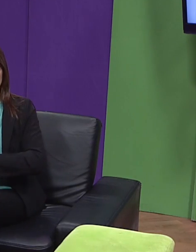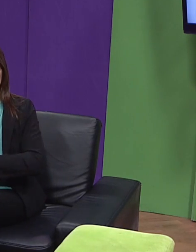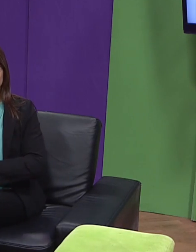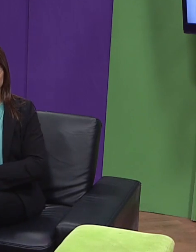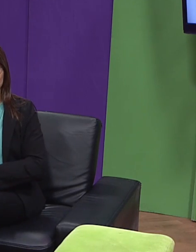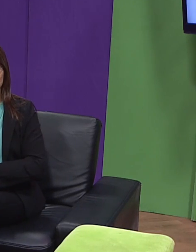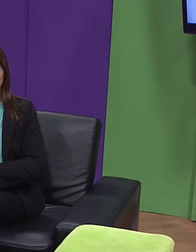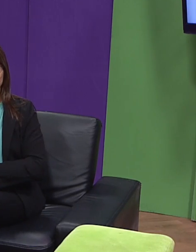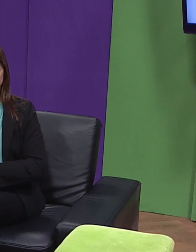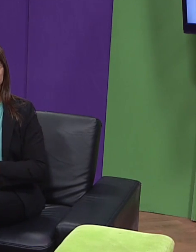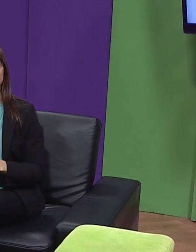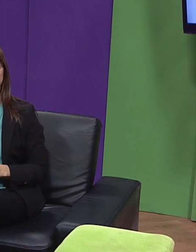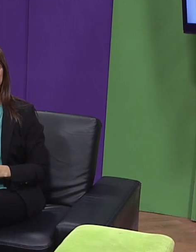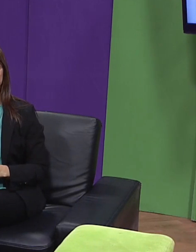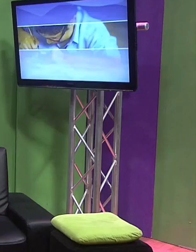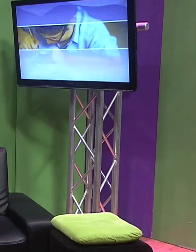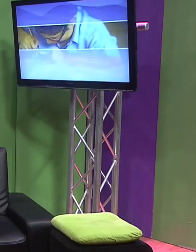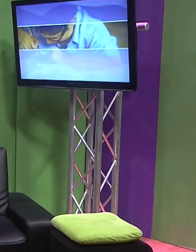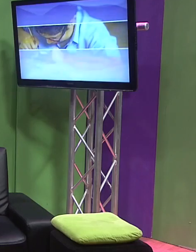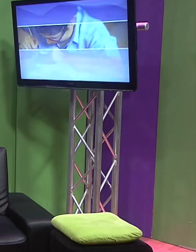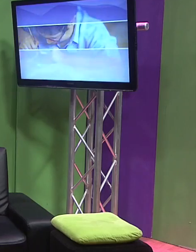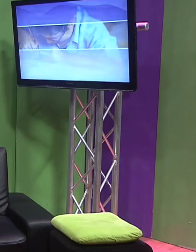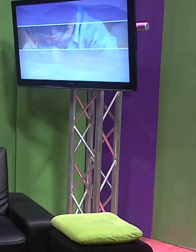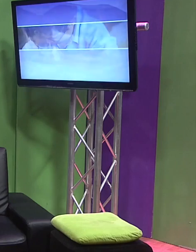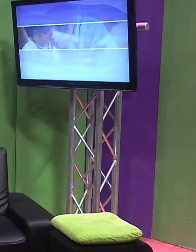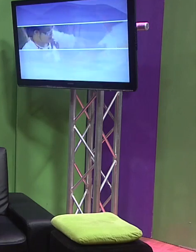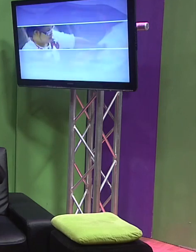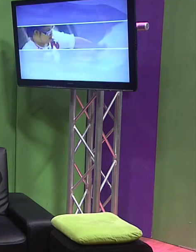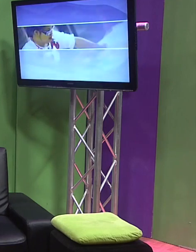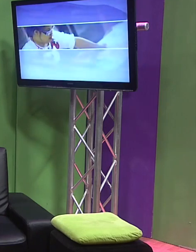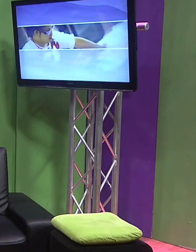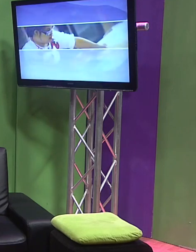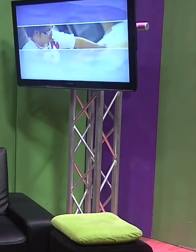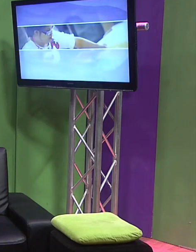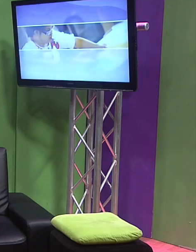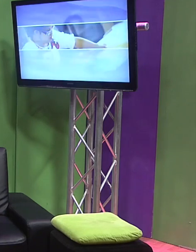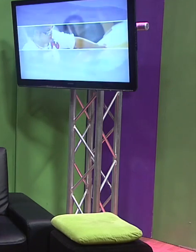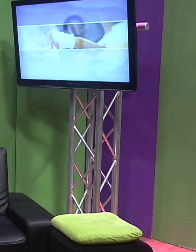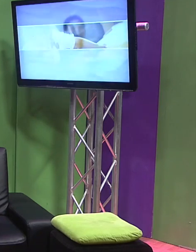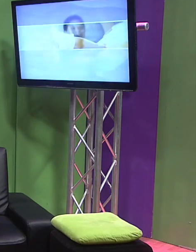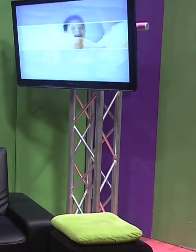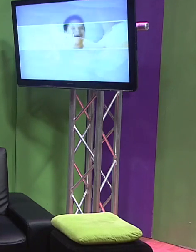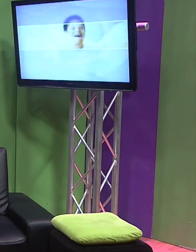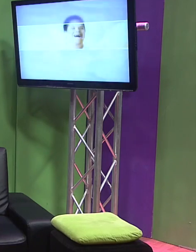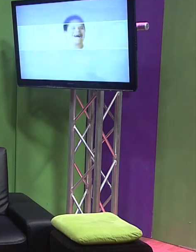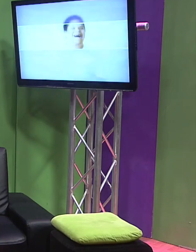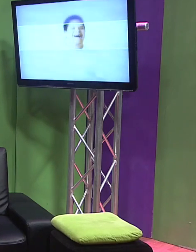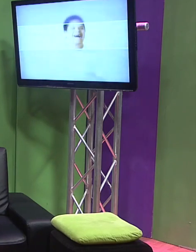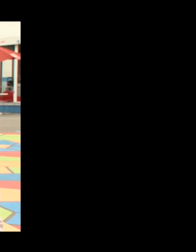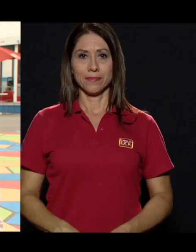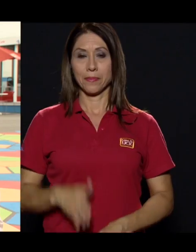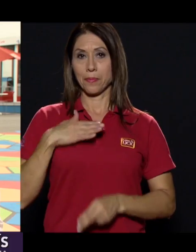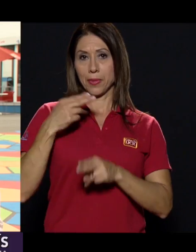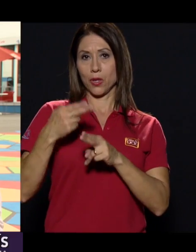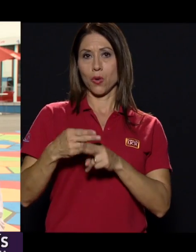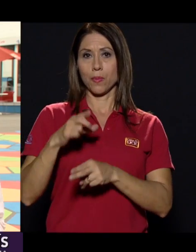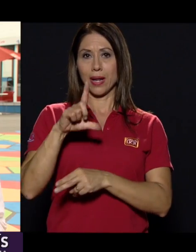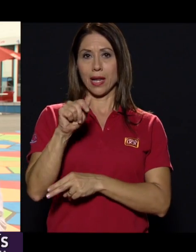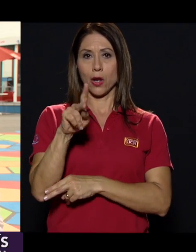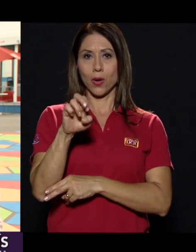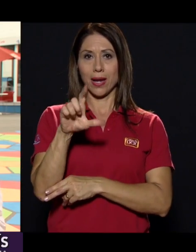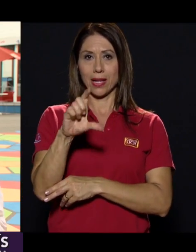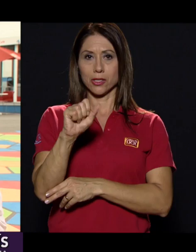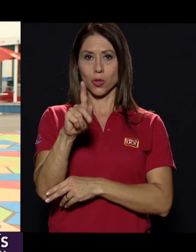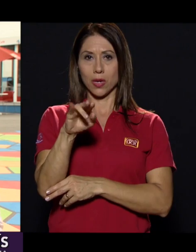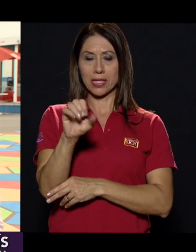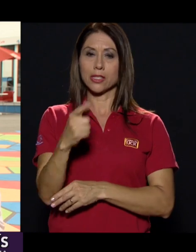en Río de Janeiro, en Brasil. Él mismo nos cuenta su historia a través de la siguiente nota. Mi nombre es Leonel